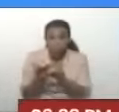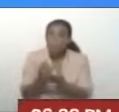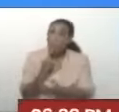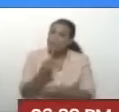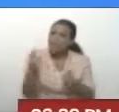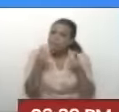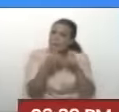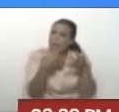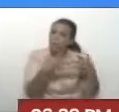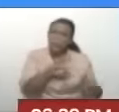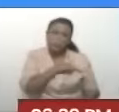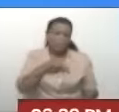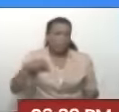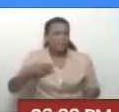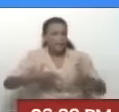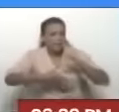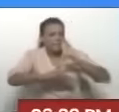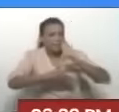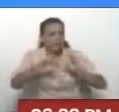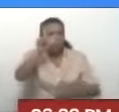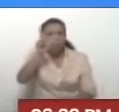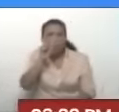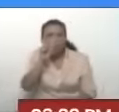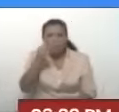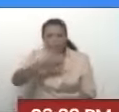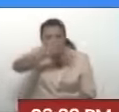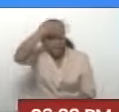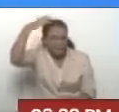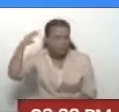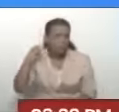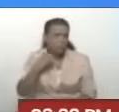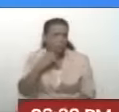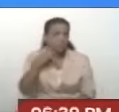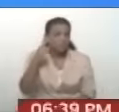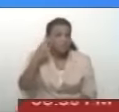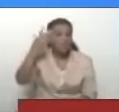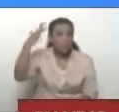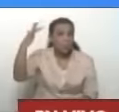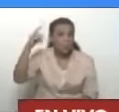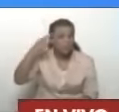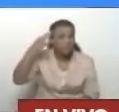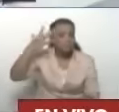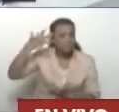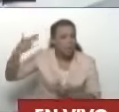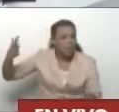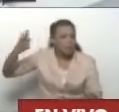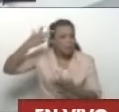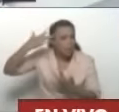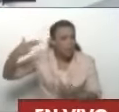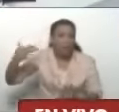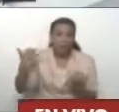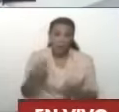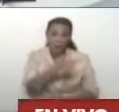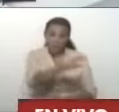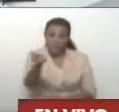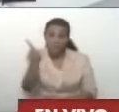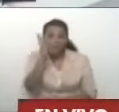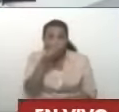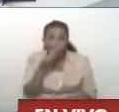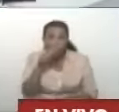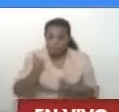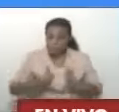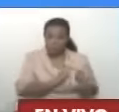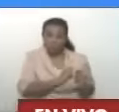hablaba, nuestra América, el gran Francisco de Miranda. Así que son los sueños, muchachos, muchachas, les toca a ustedes. Yo les